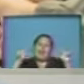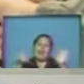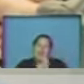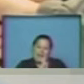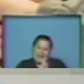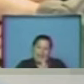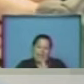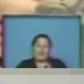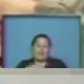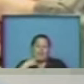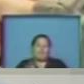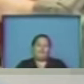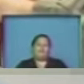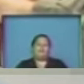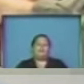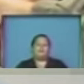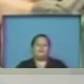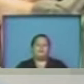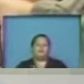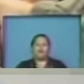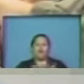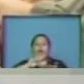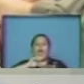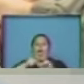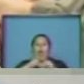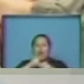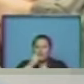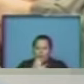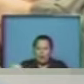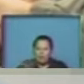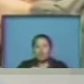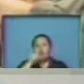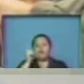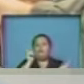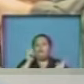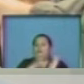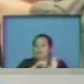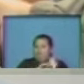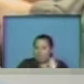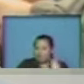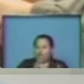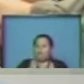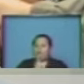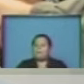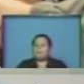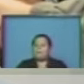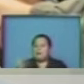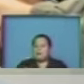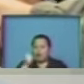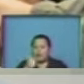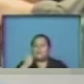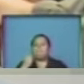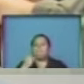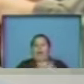MARC, indica, dentro del marco del convenio colectivo y dentro de lo que está establecido en las condiciones mínimas indispensables